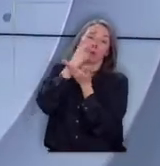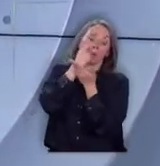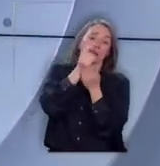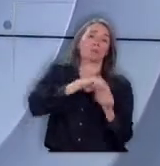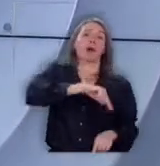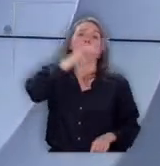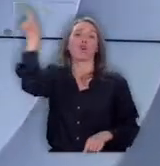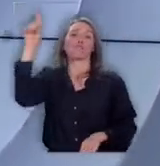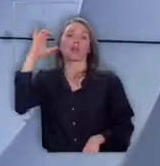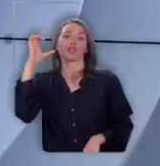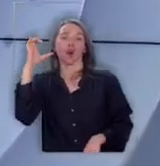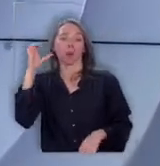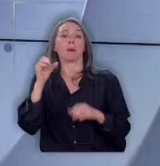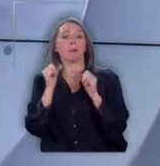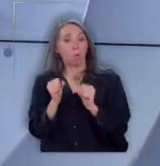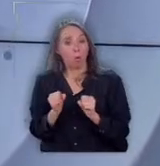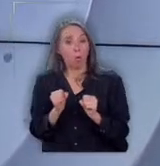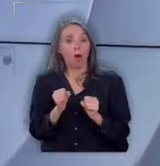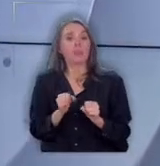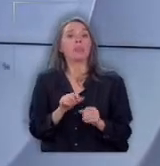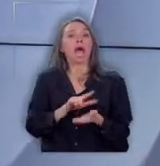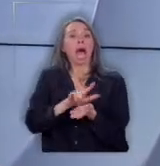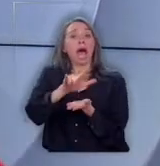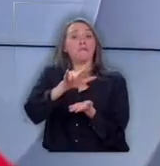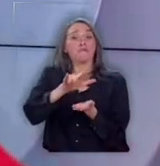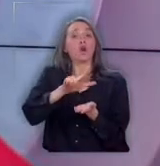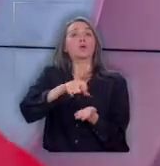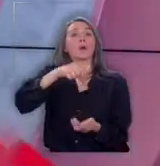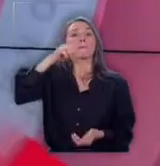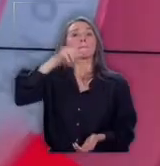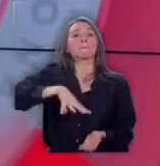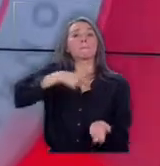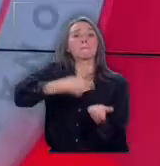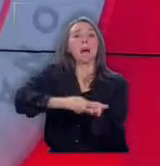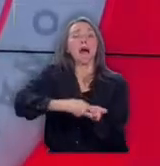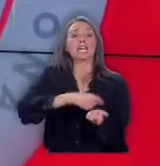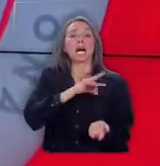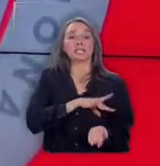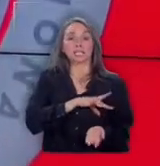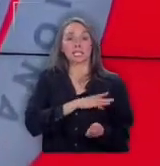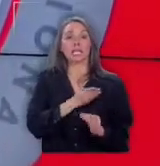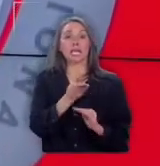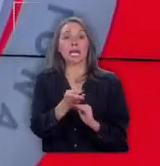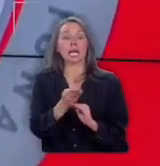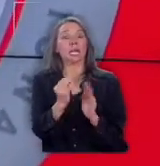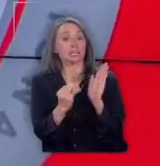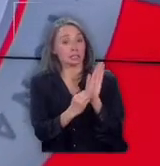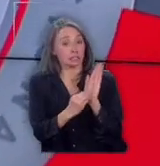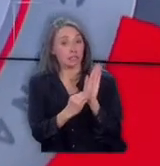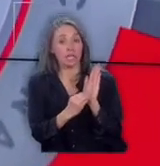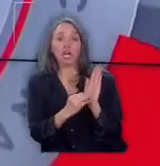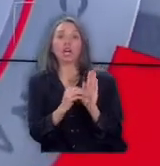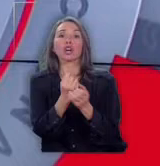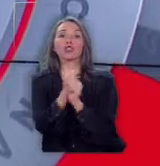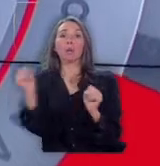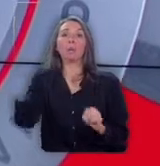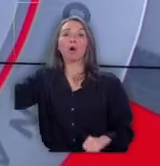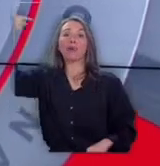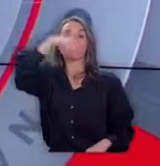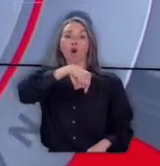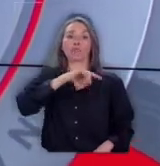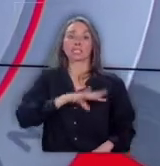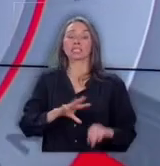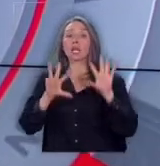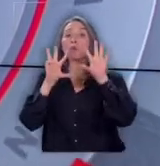abrió una posibilidad para volver a Colombia en un vuelo costeado por chile esto implicaría una cláusula de no poder regresar en 9